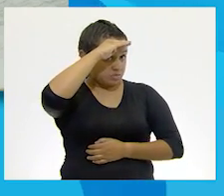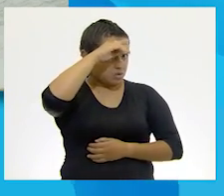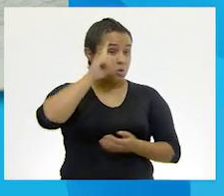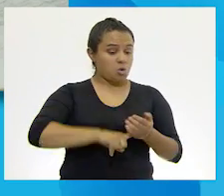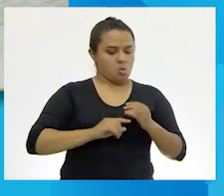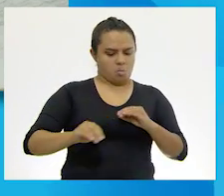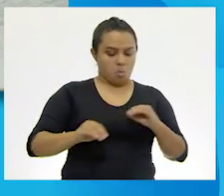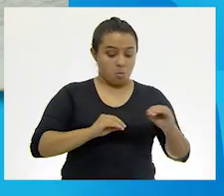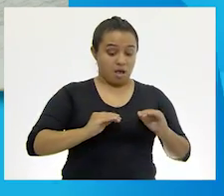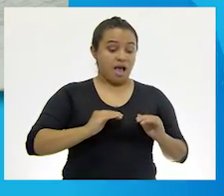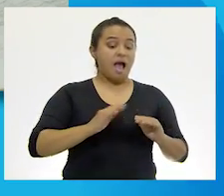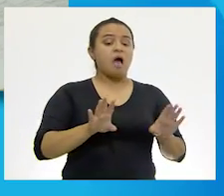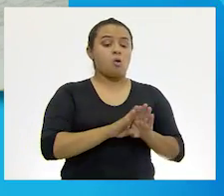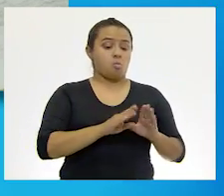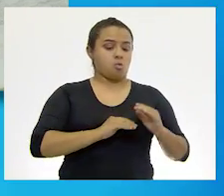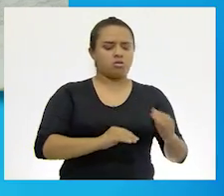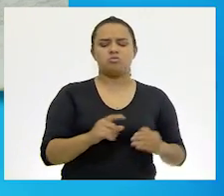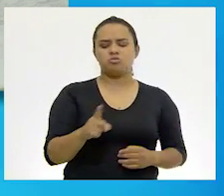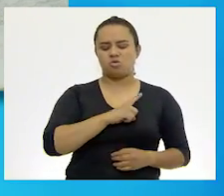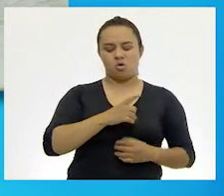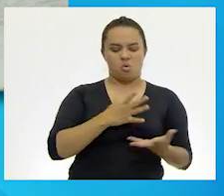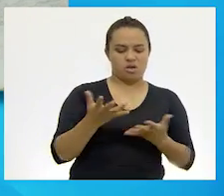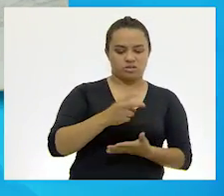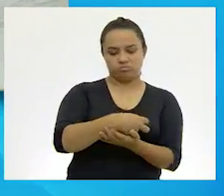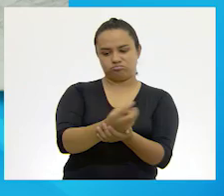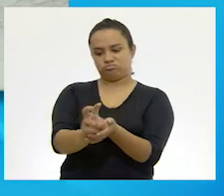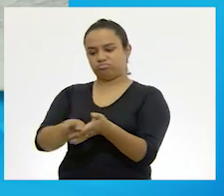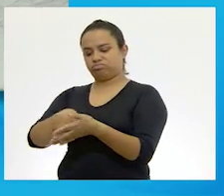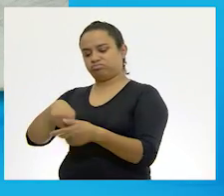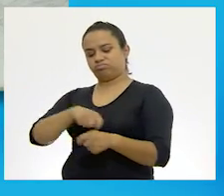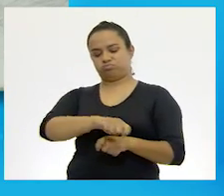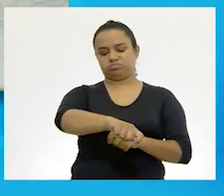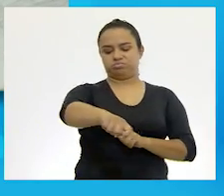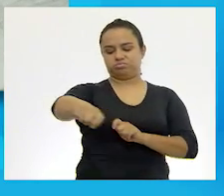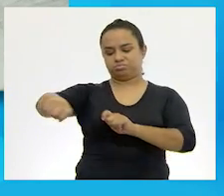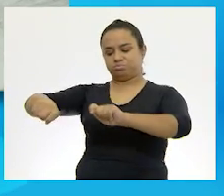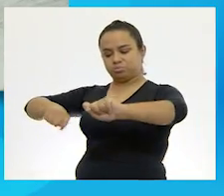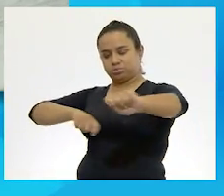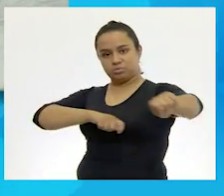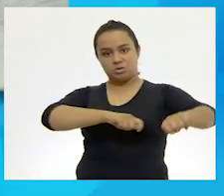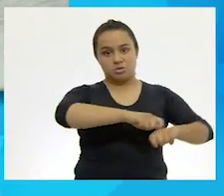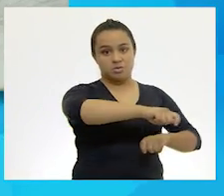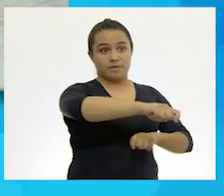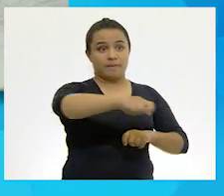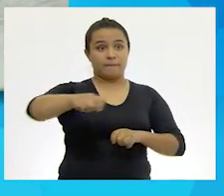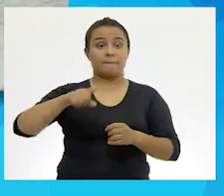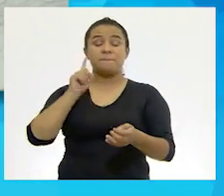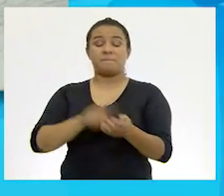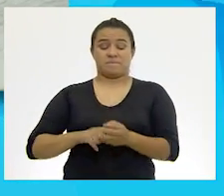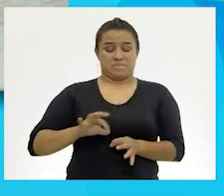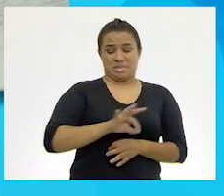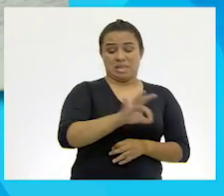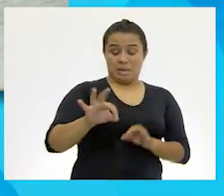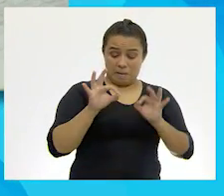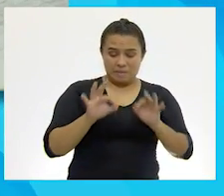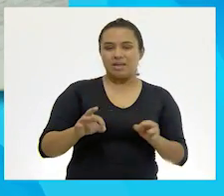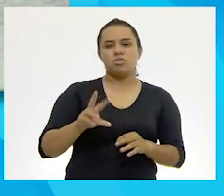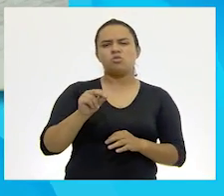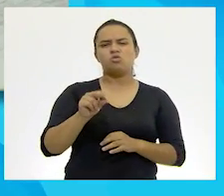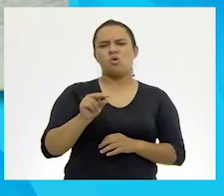limita sus movimientos, simplemente se deja llevar y va trazando una línea que no es uniforme, que no tiene